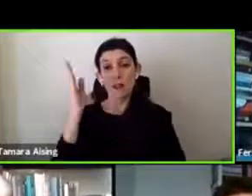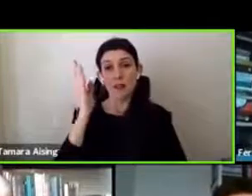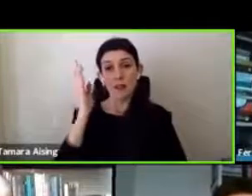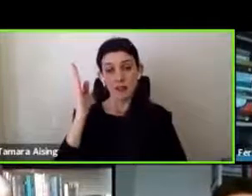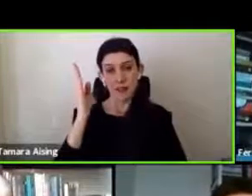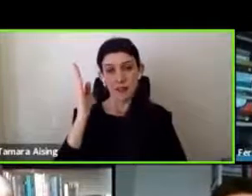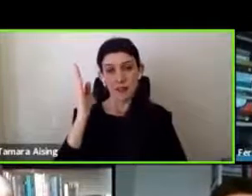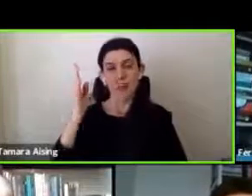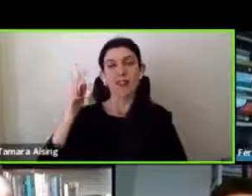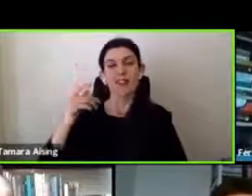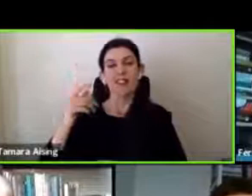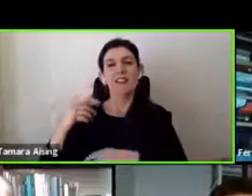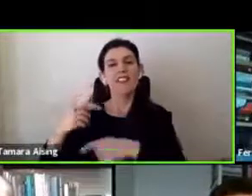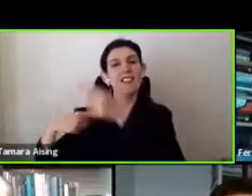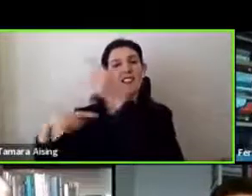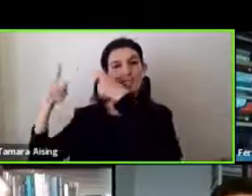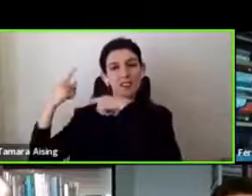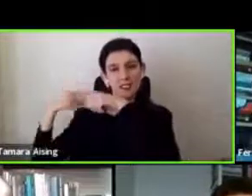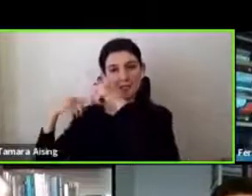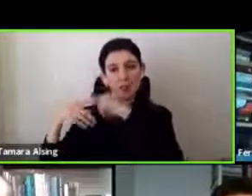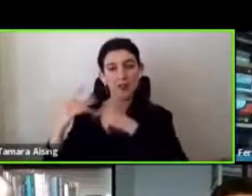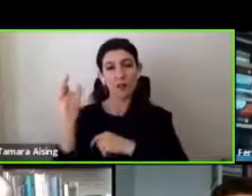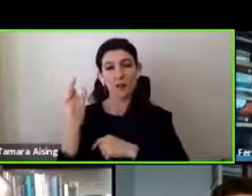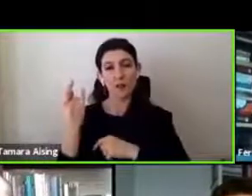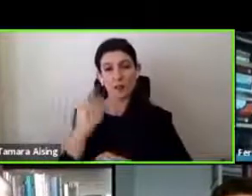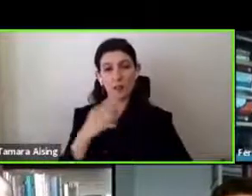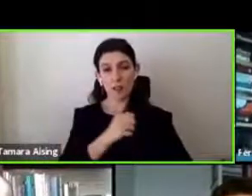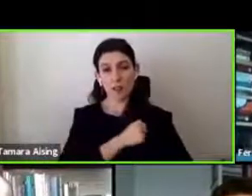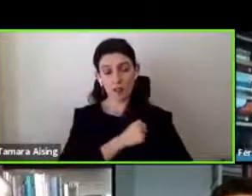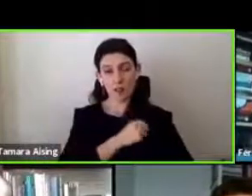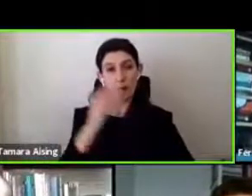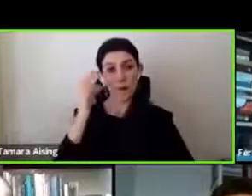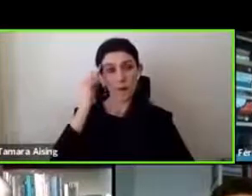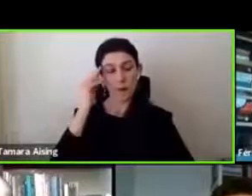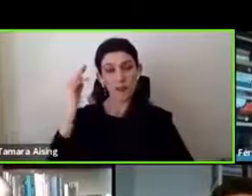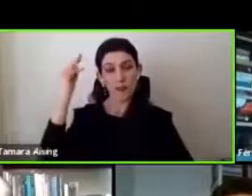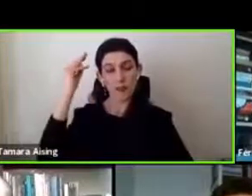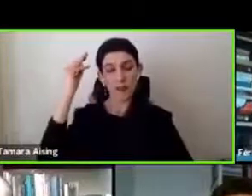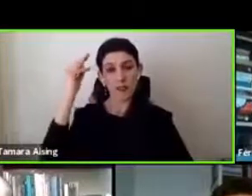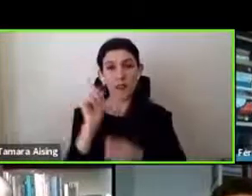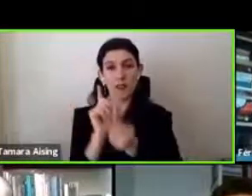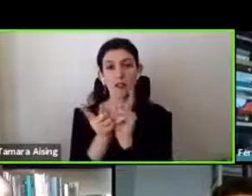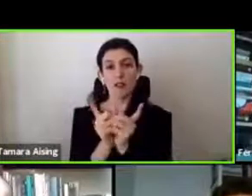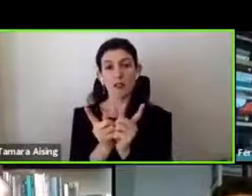Católica. Es magíster en gestión y dirección educacional de la Universidad